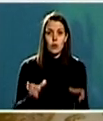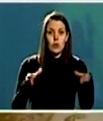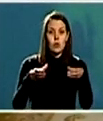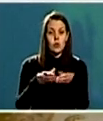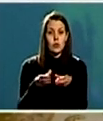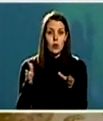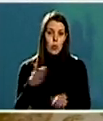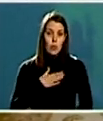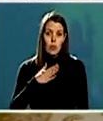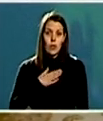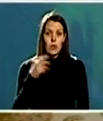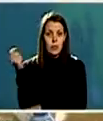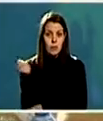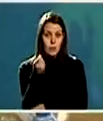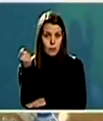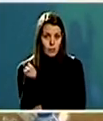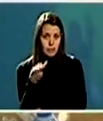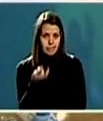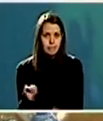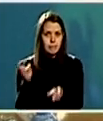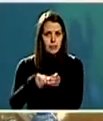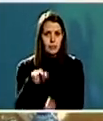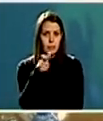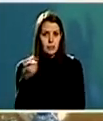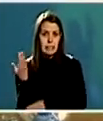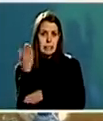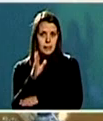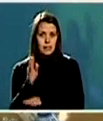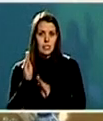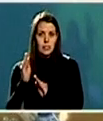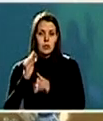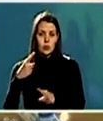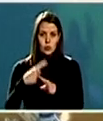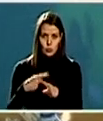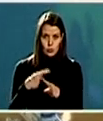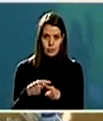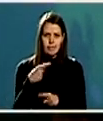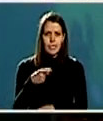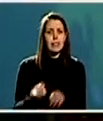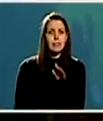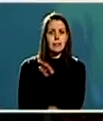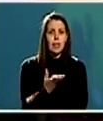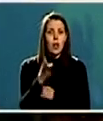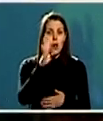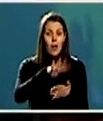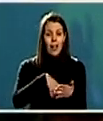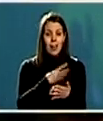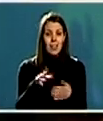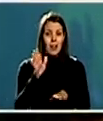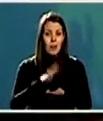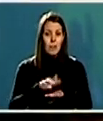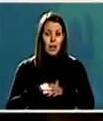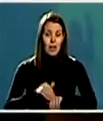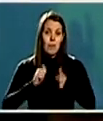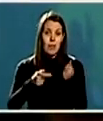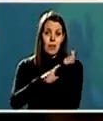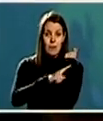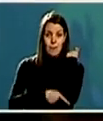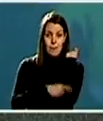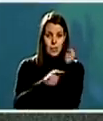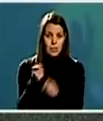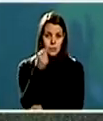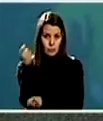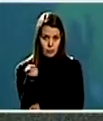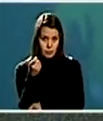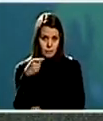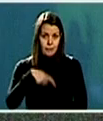pleno consorcio provincial de de bombeiros a que se incorporaron os novos representantes da xunta de Galicia establece calendario de posta en funcionamento dos parques de bombeiros este mesmo